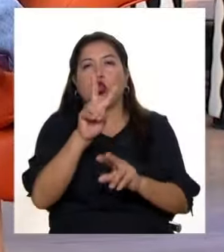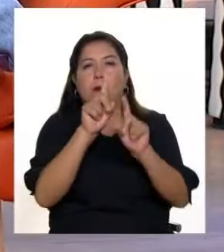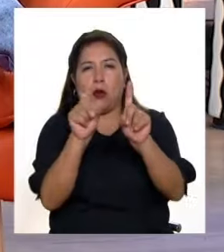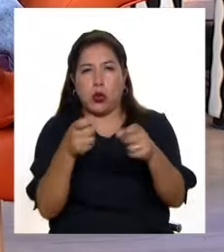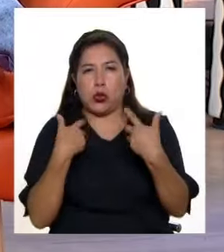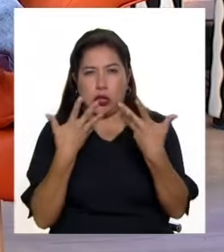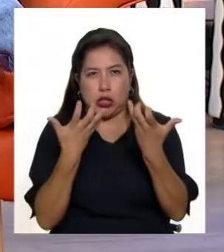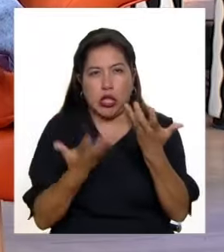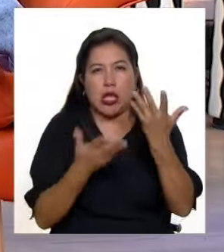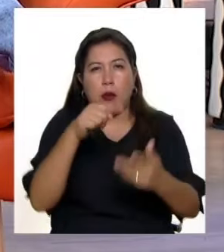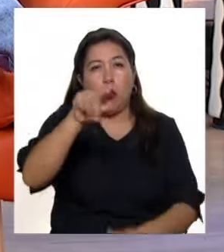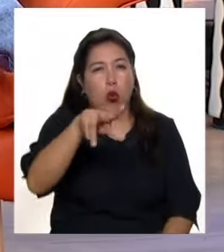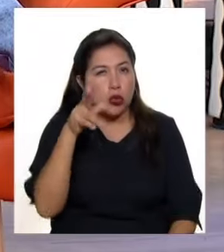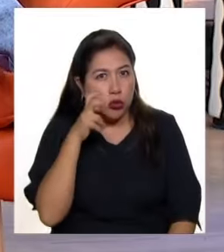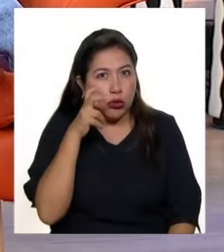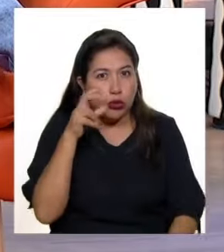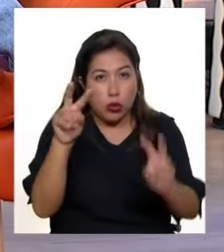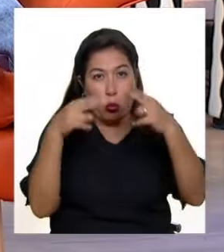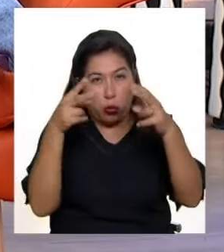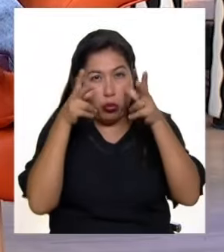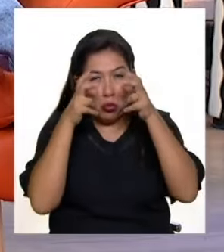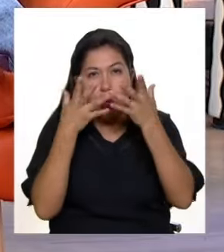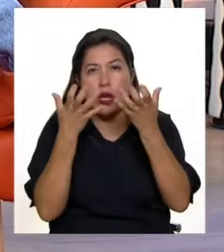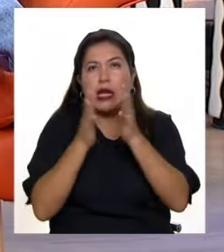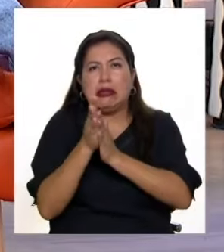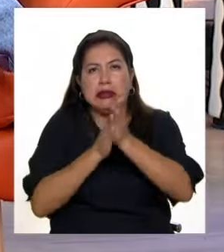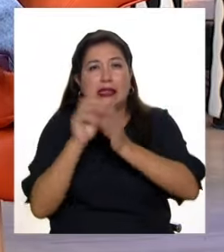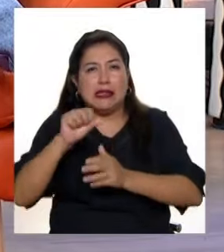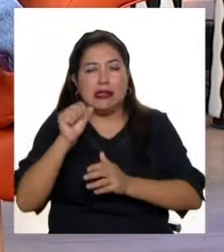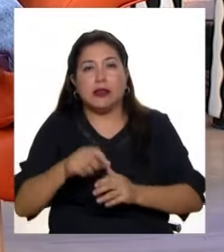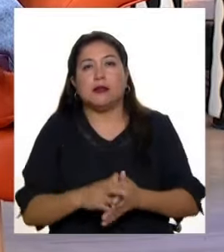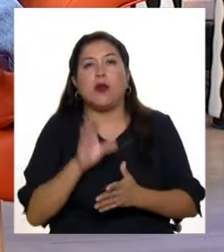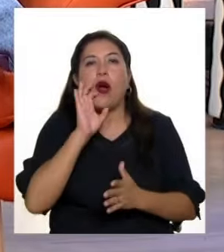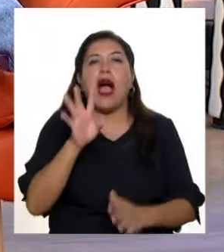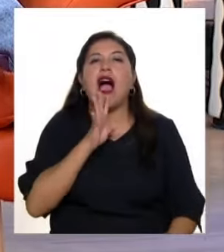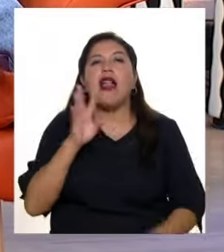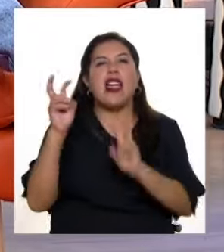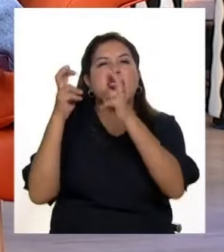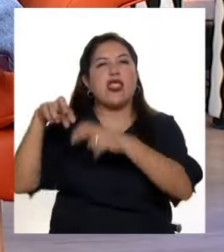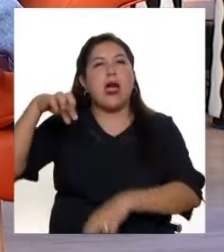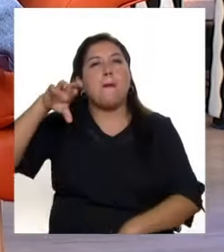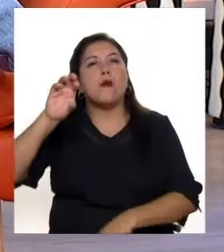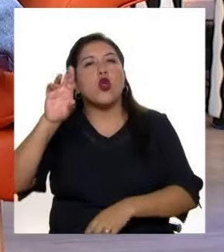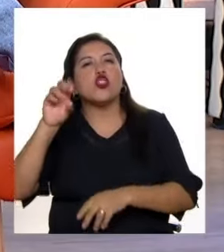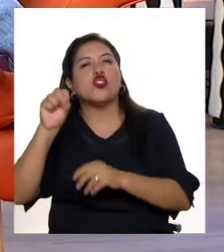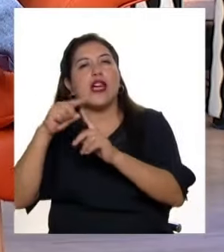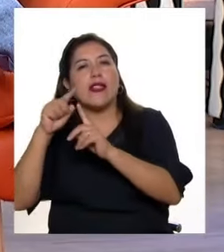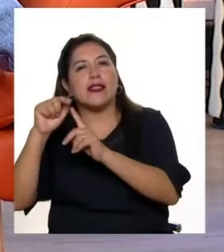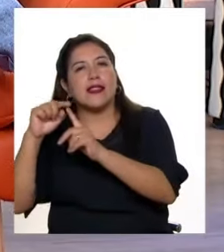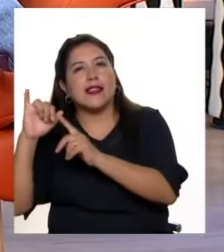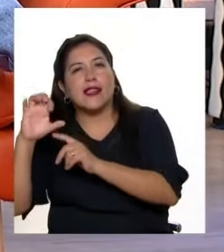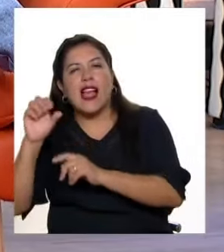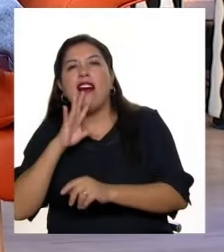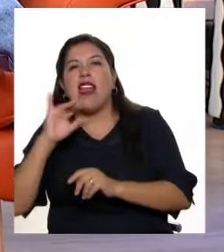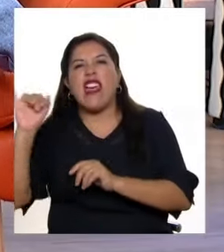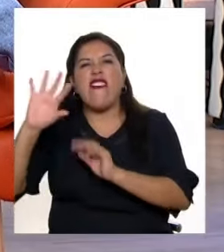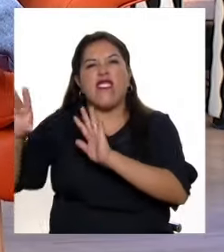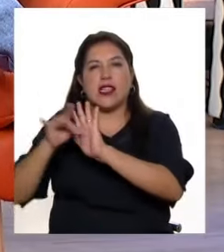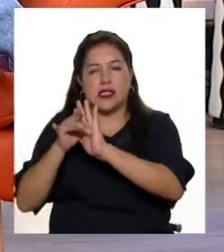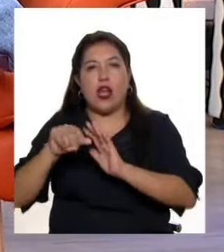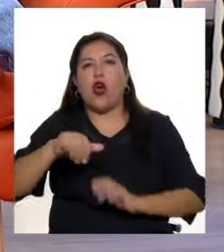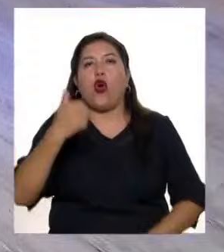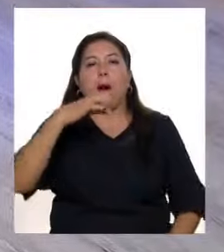televidentes me lo están pidiendo ya. Uno, ¿hablar de prostatitis es hablar de una infección? Uno. Y dos, el famoso